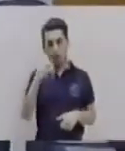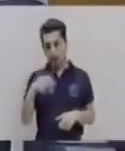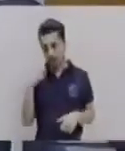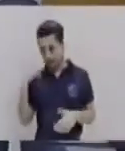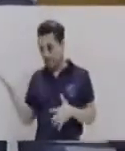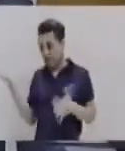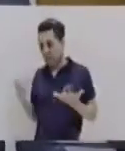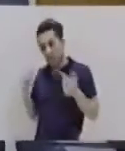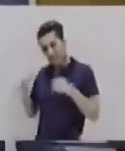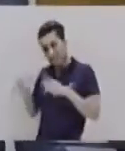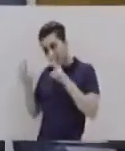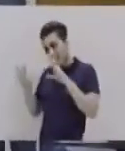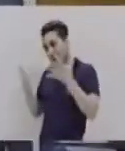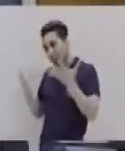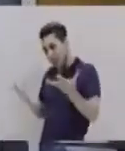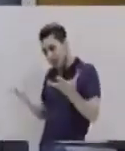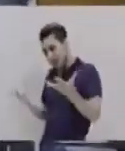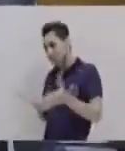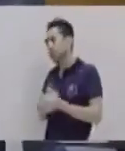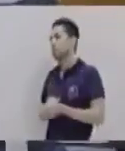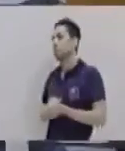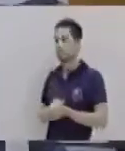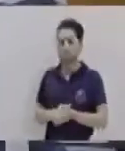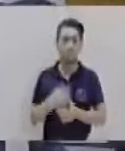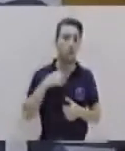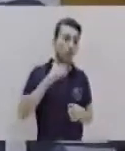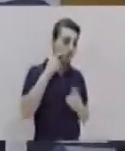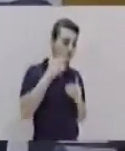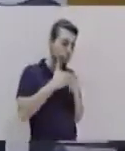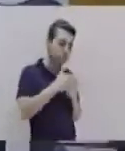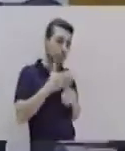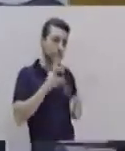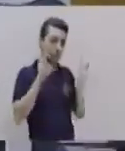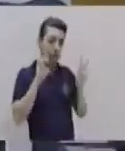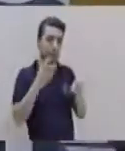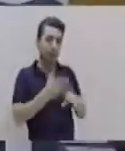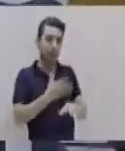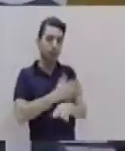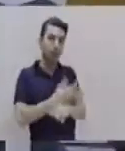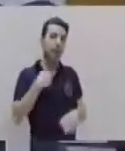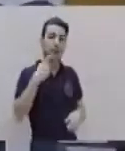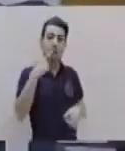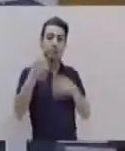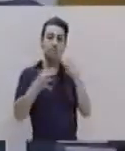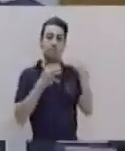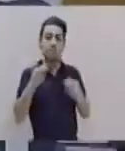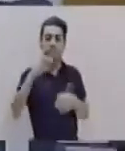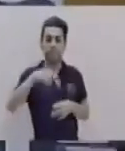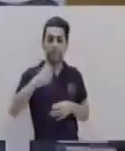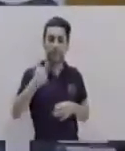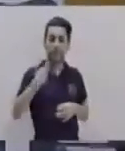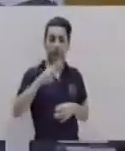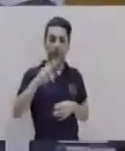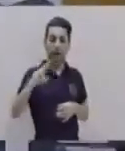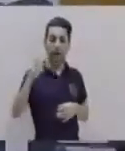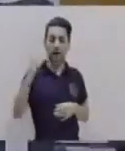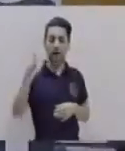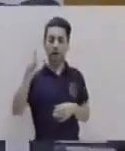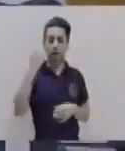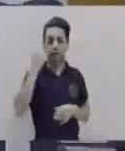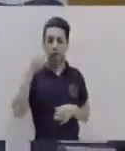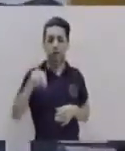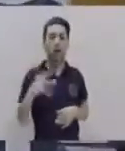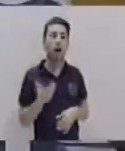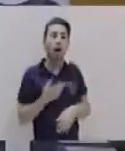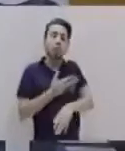¿Sobre qué tema vamos a platicar hoy? Hoy vamos a darle continuidad a un tema que ya habíamos iniciado. ¿Te recuerdas de la narración? La narración, sí, me acuerdo. Exactamente, que